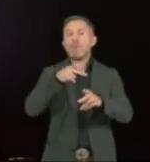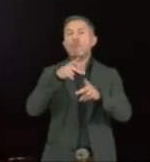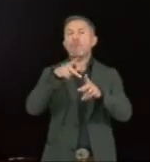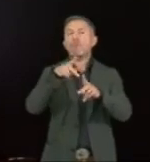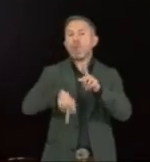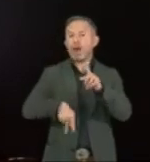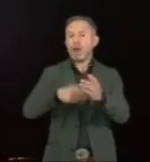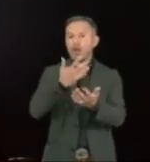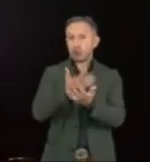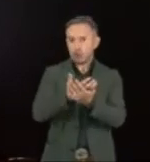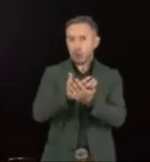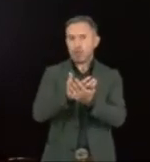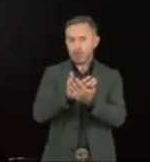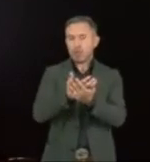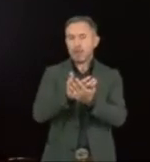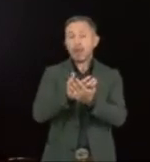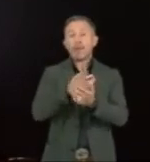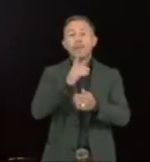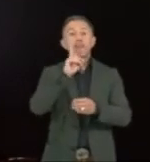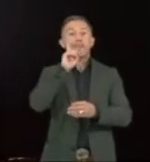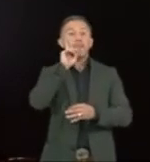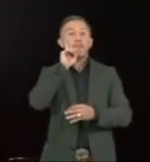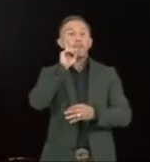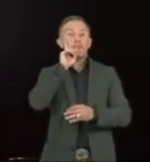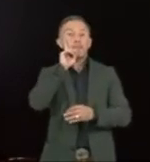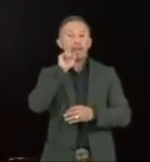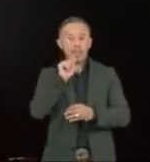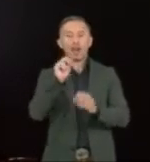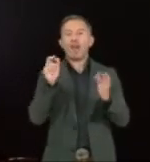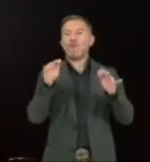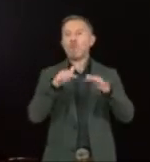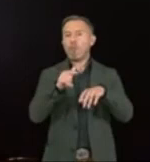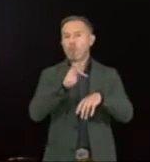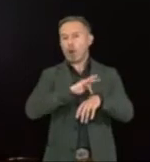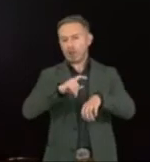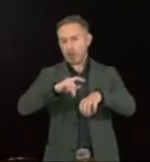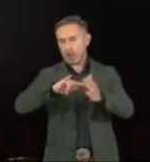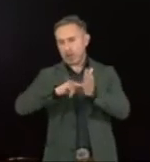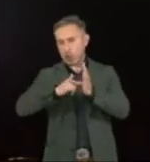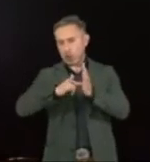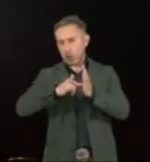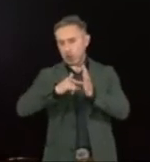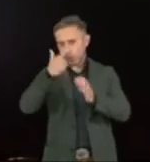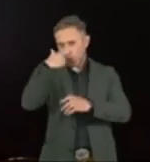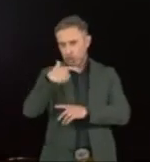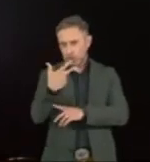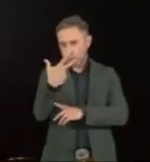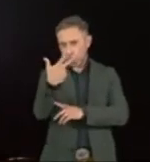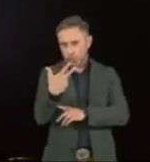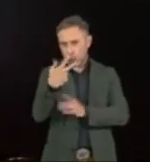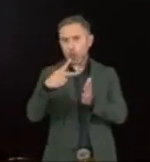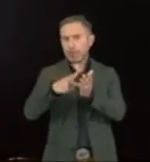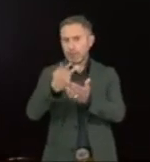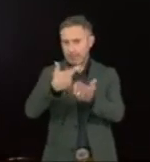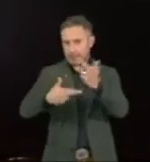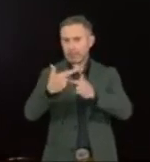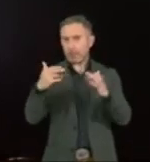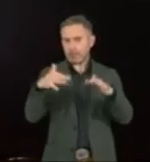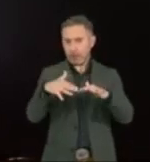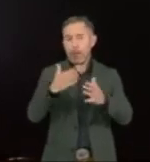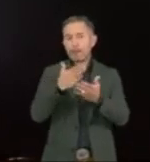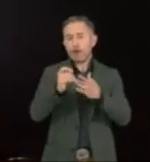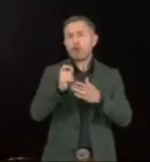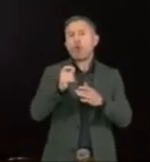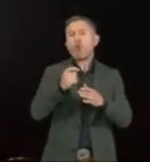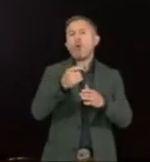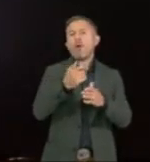el día de mañana en torno a las 20 horas aunque les pido que estemos atentos a los sistemas de información de